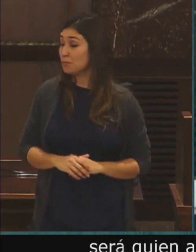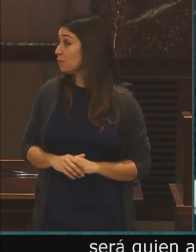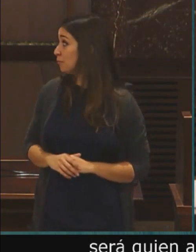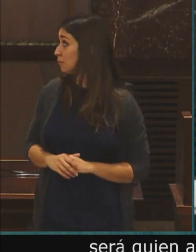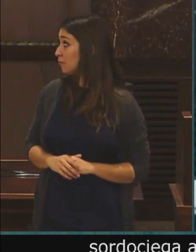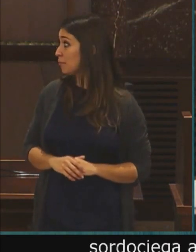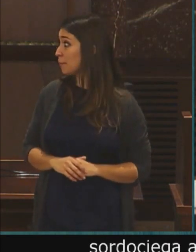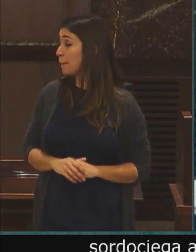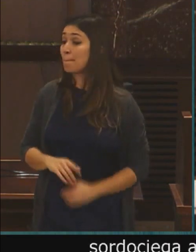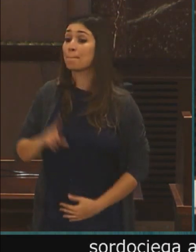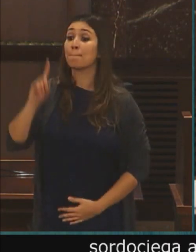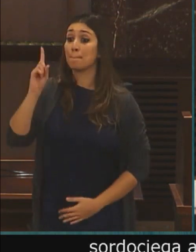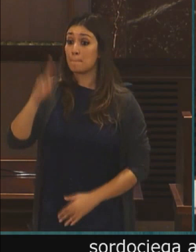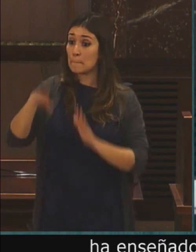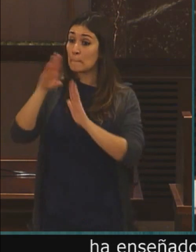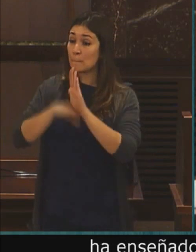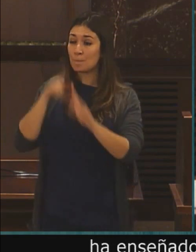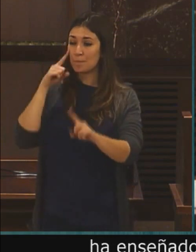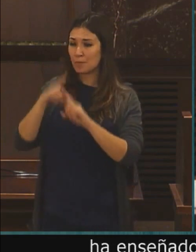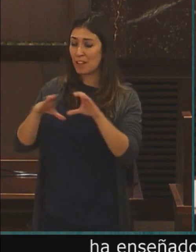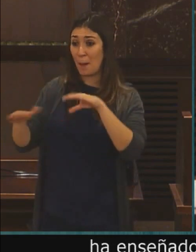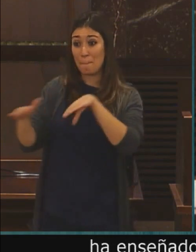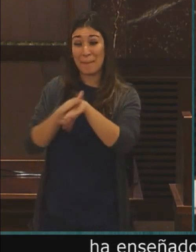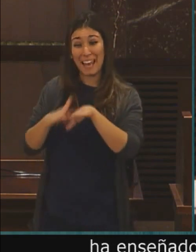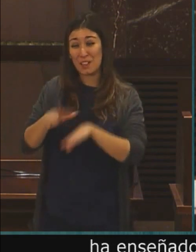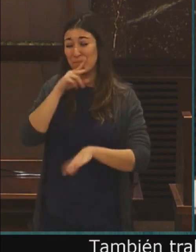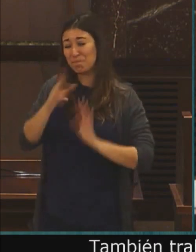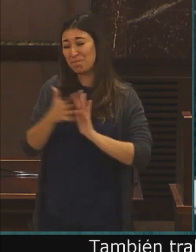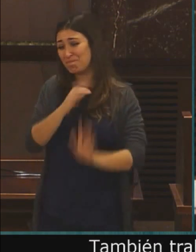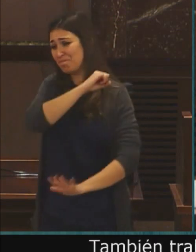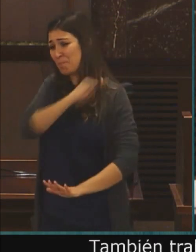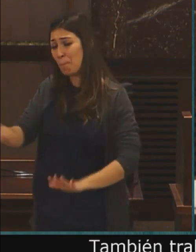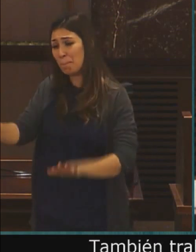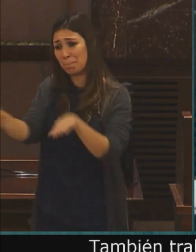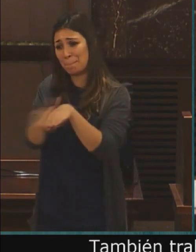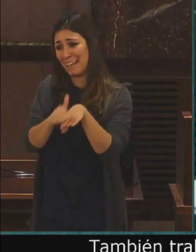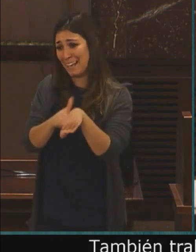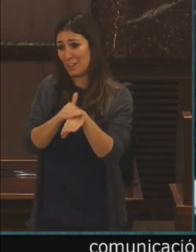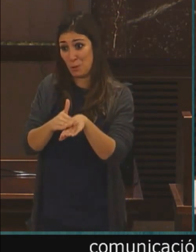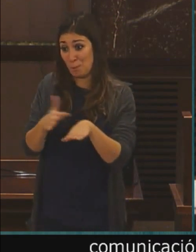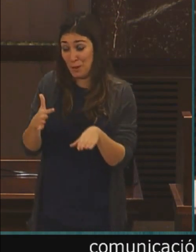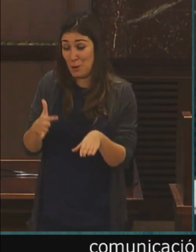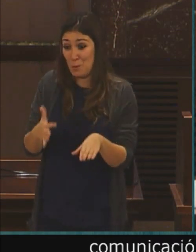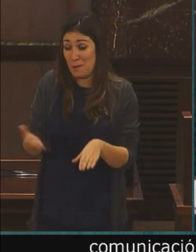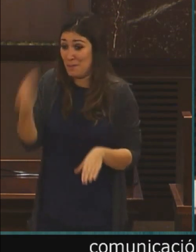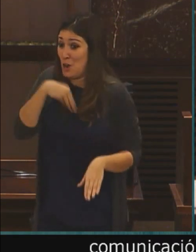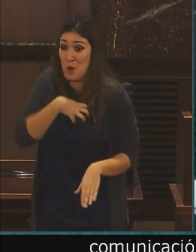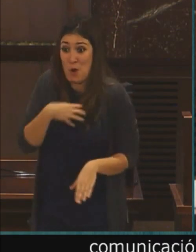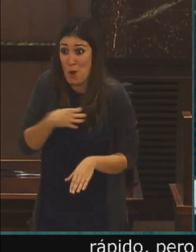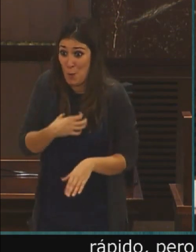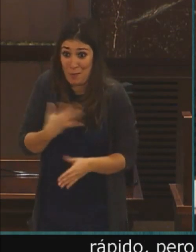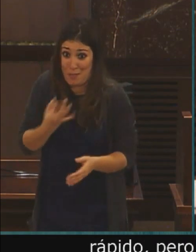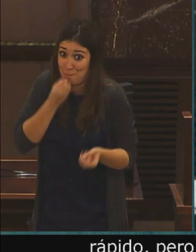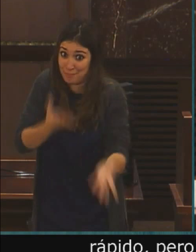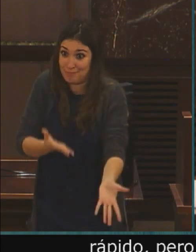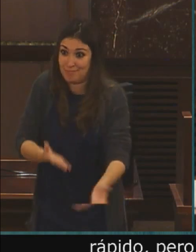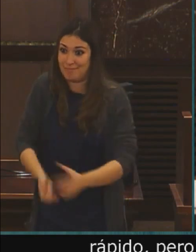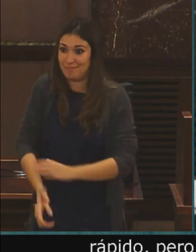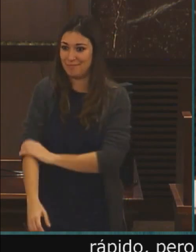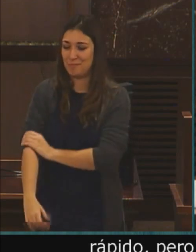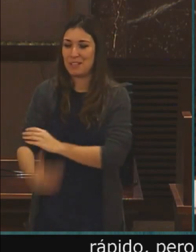También trabajamos en programas de comunicación. Perdón por ir tan rápido, pero es que hay cosas que no quiero dejar de comentar.